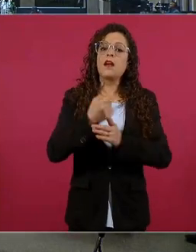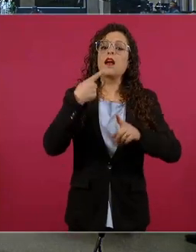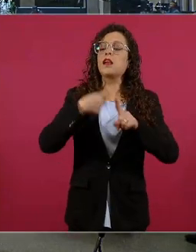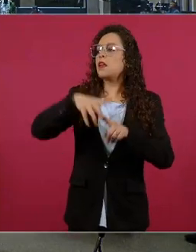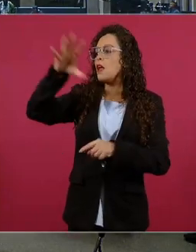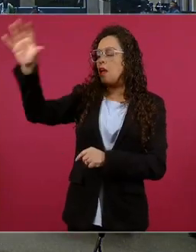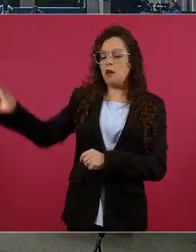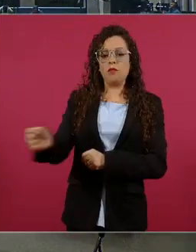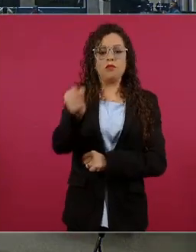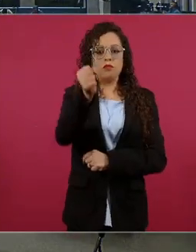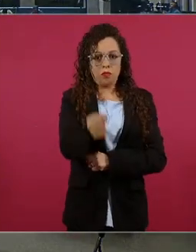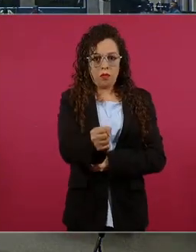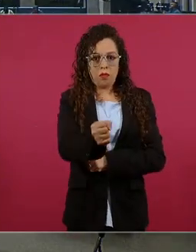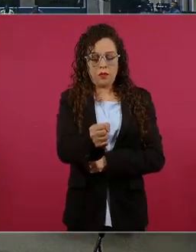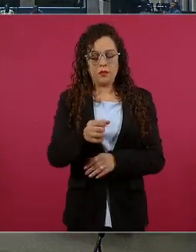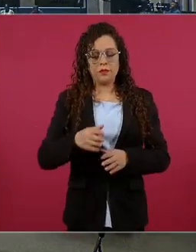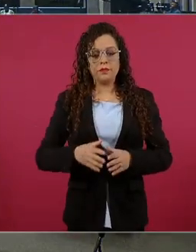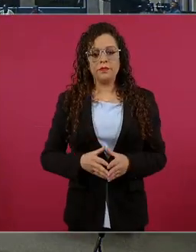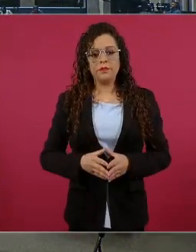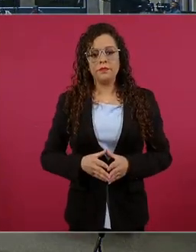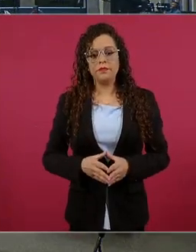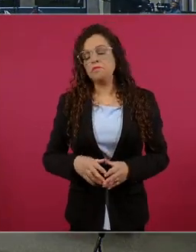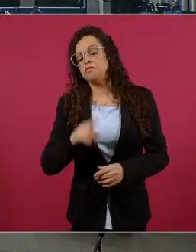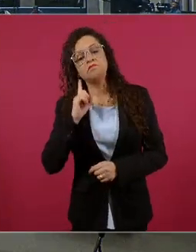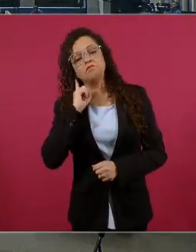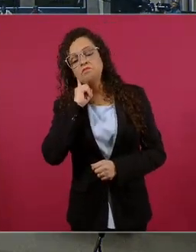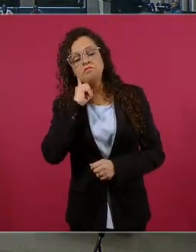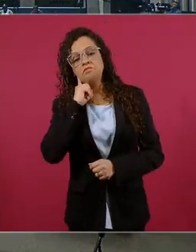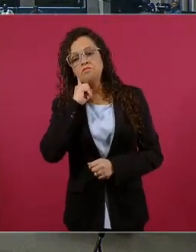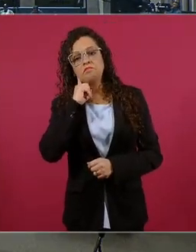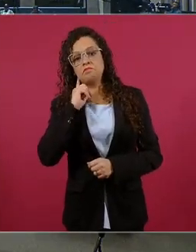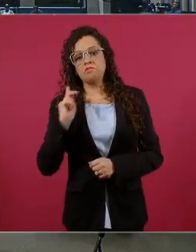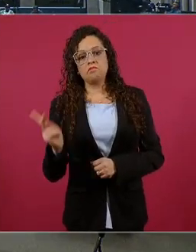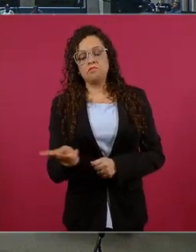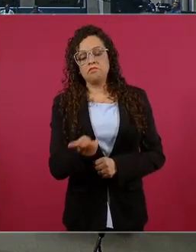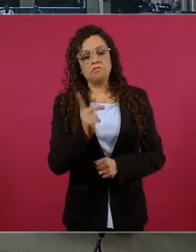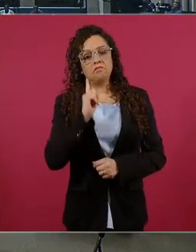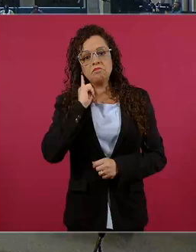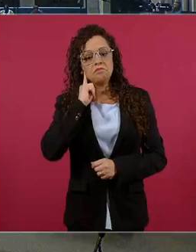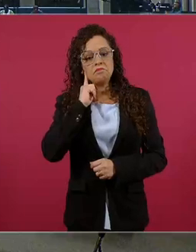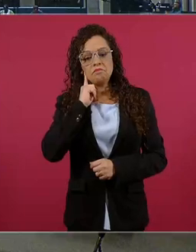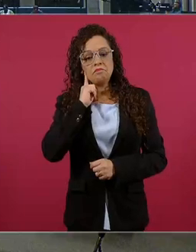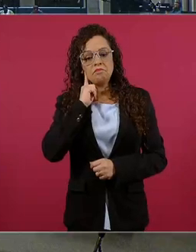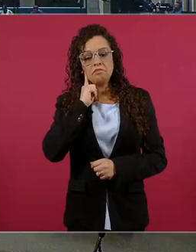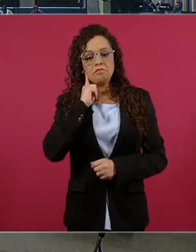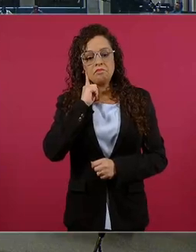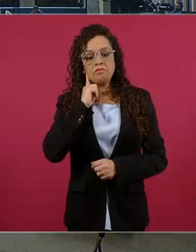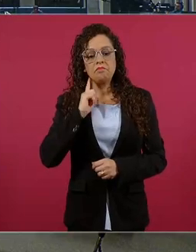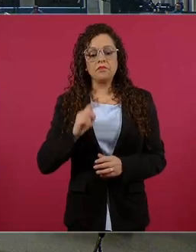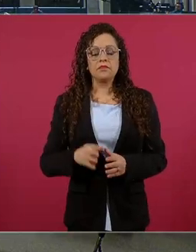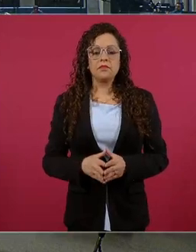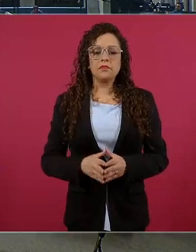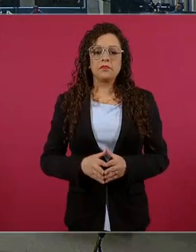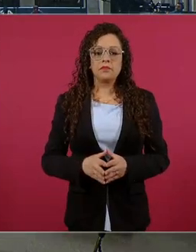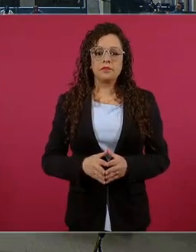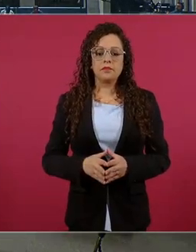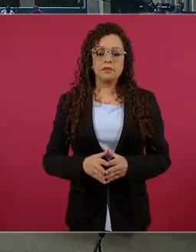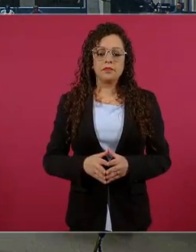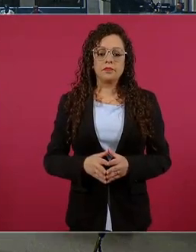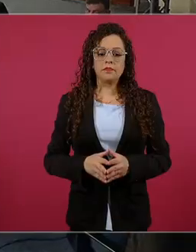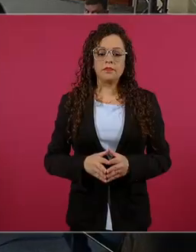magistrados adelantan que podrían intentar movilizaciones o paros parciales si la reforma se aprueba en sus tiempos? Tienen todo su